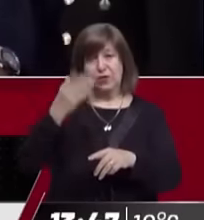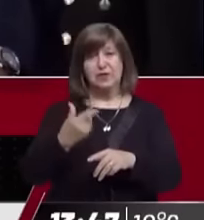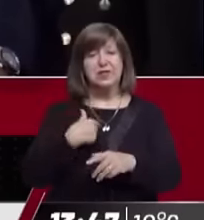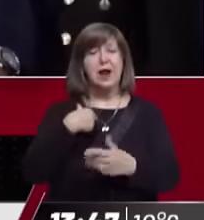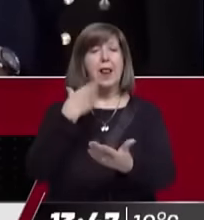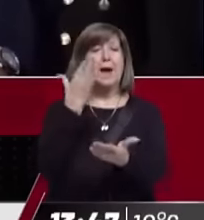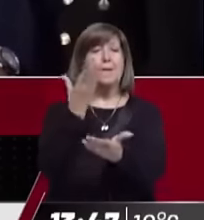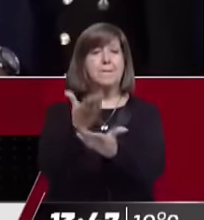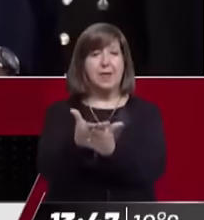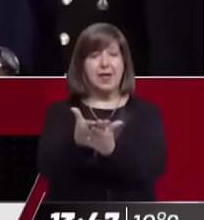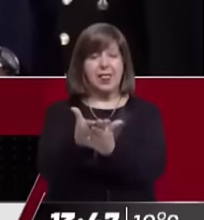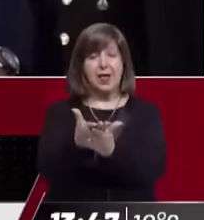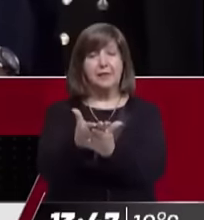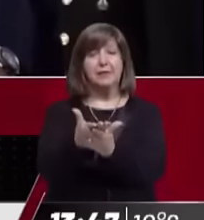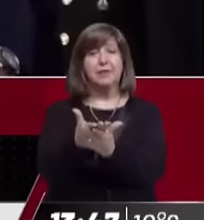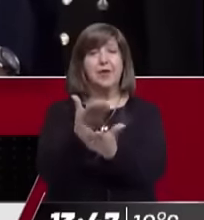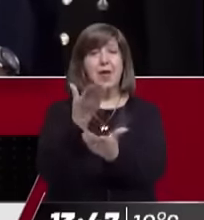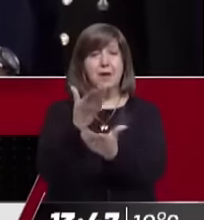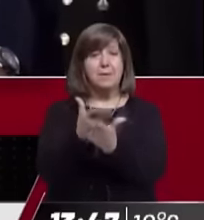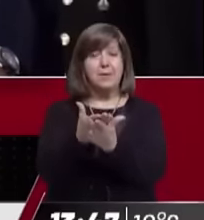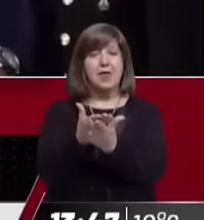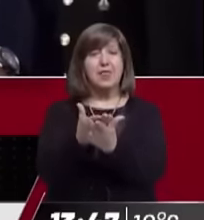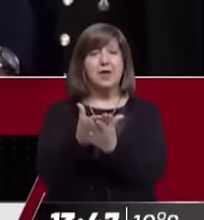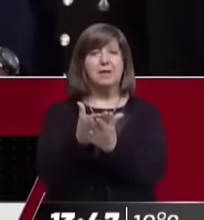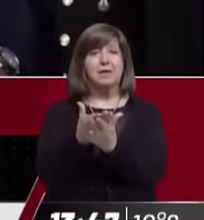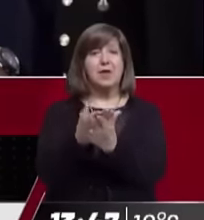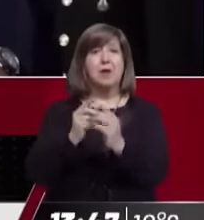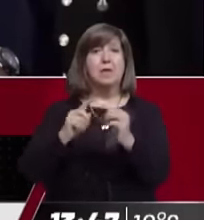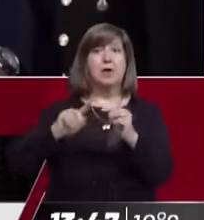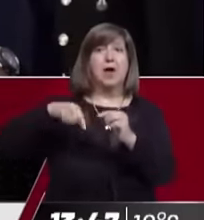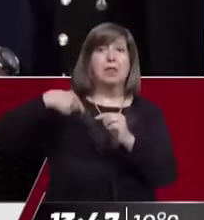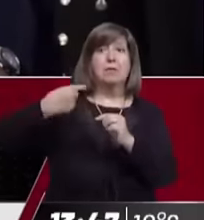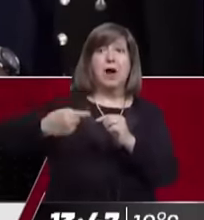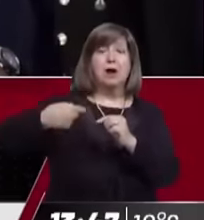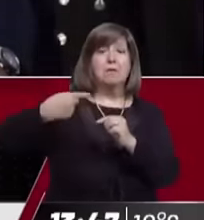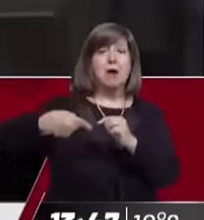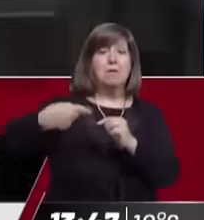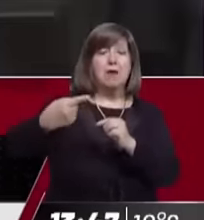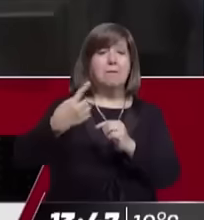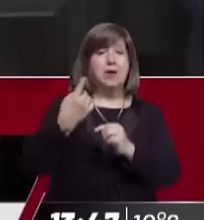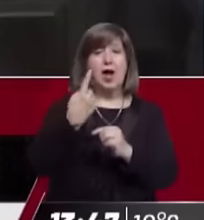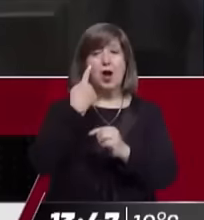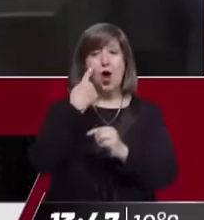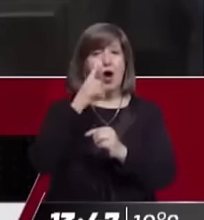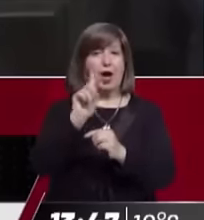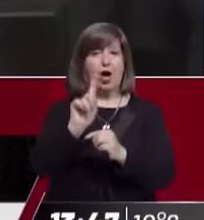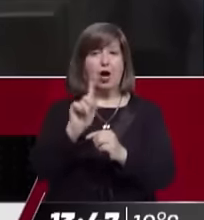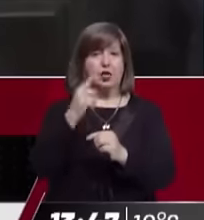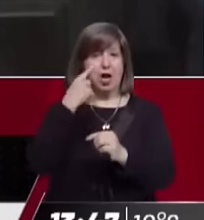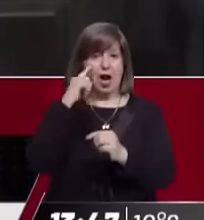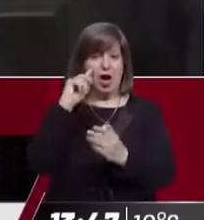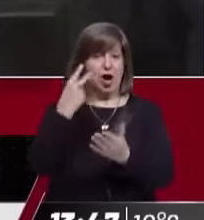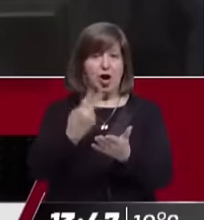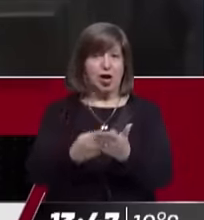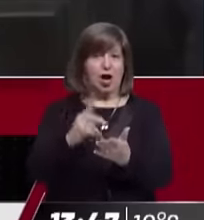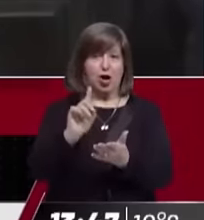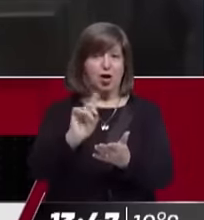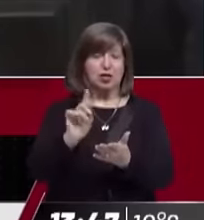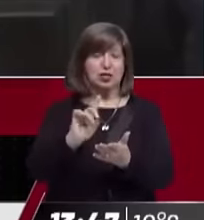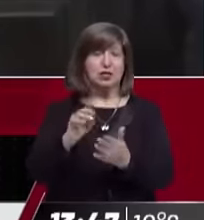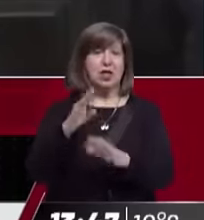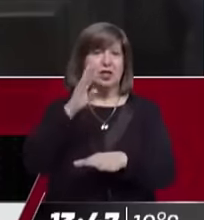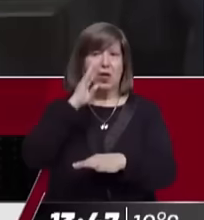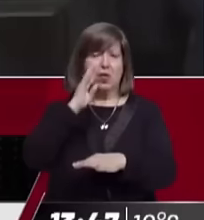reclamó especialmente por todas las acciones que siguieron al no reconocimiento de lo que Estados Unidos considera una